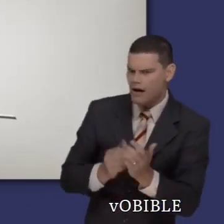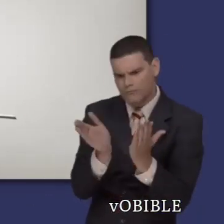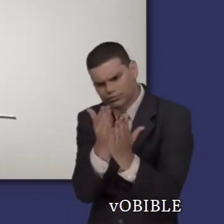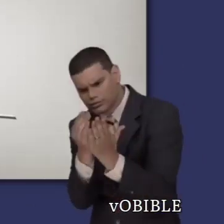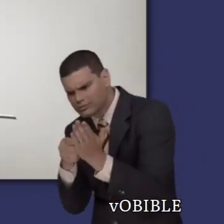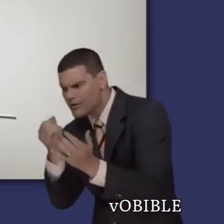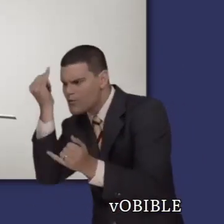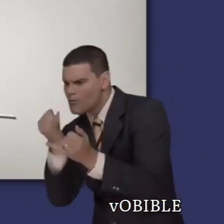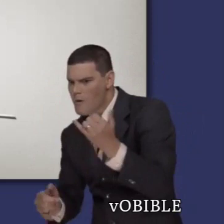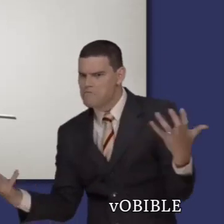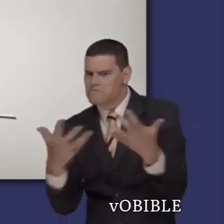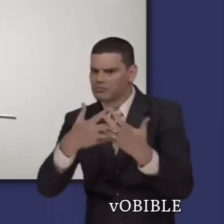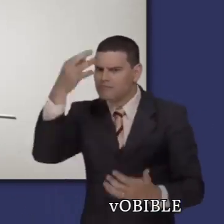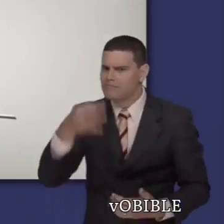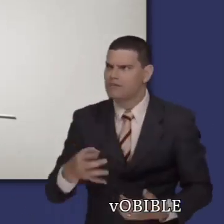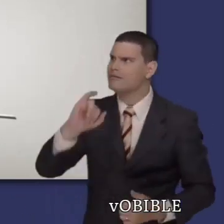hizo en Génesis 3:15,